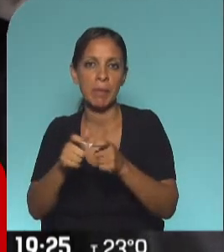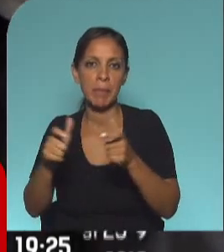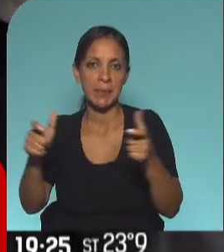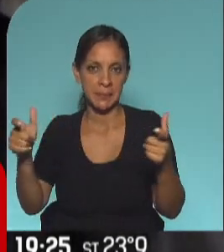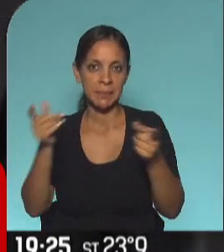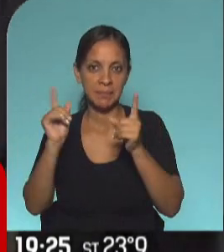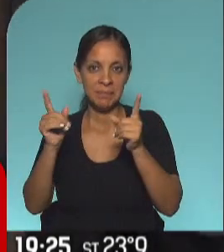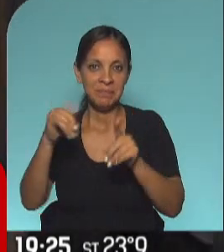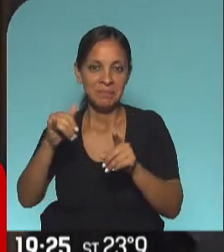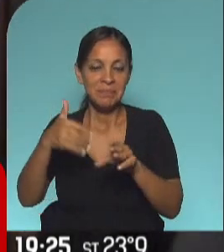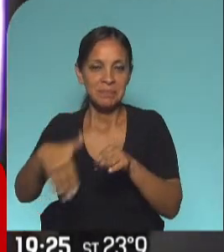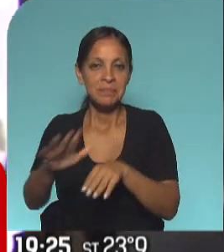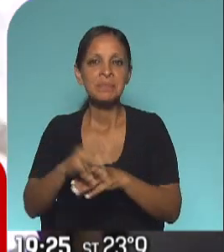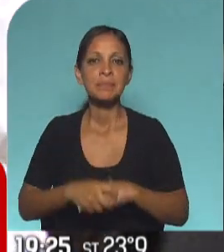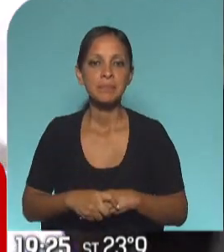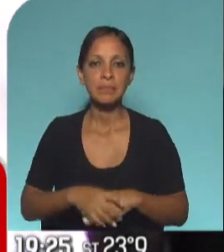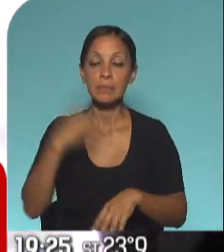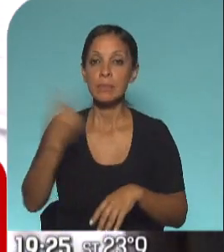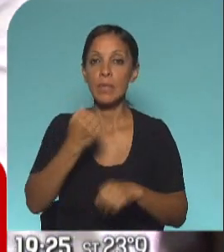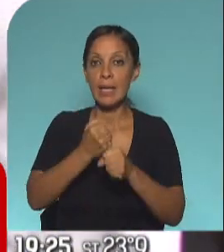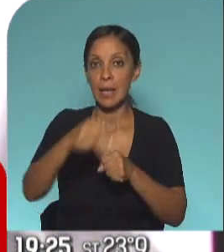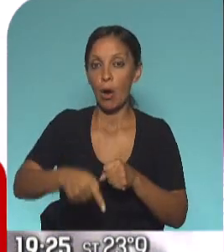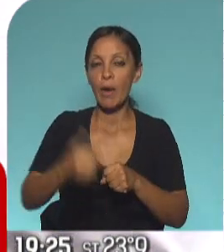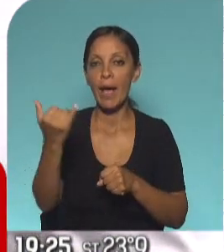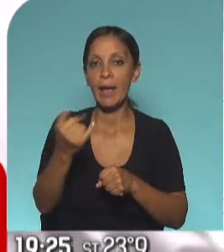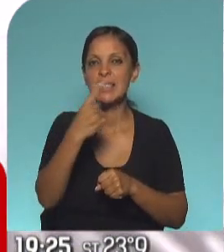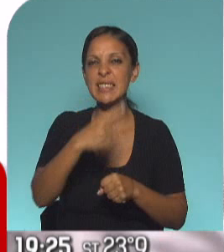muchísimo la vacunación. Nosotros tenemos en estos momentos